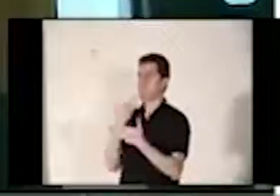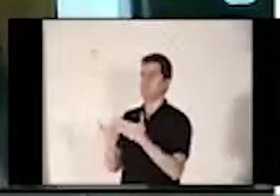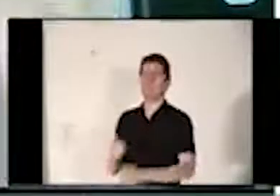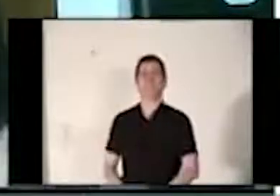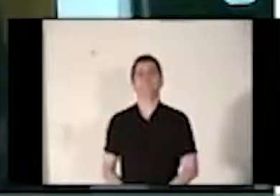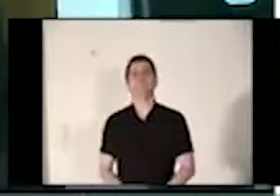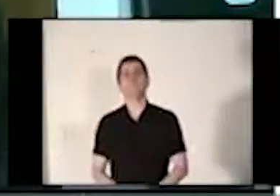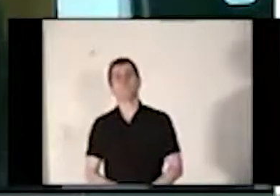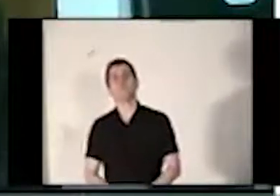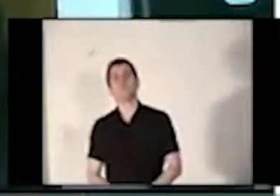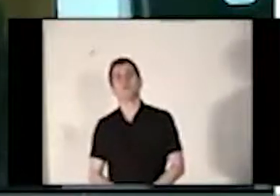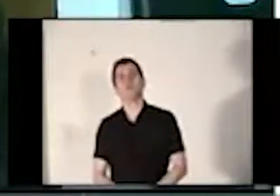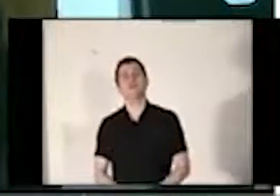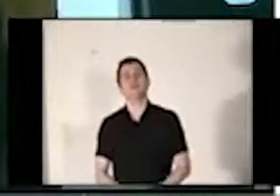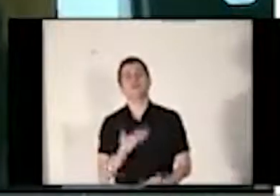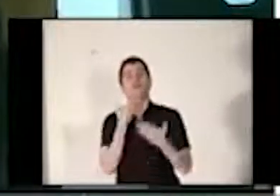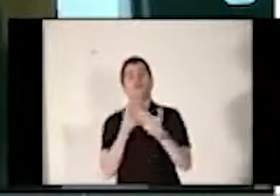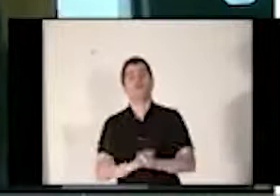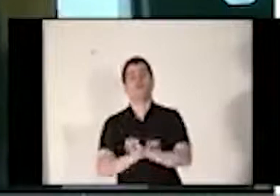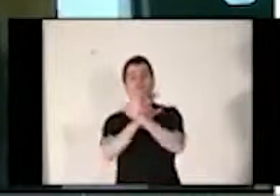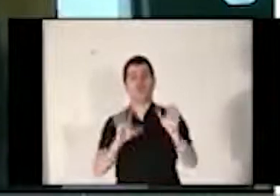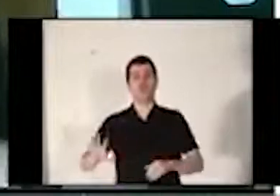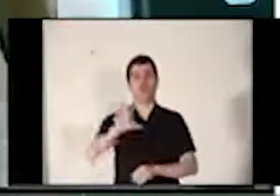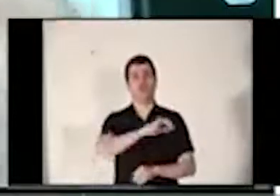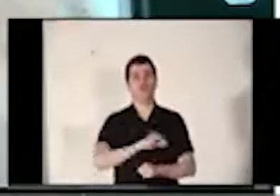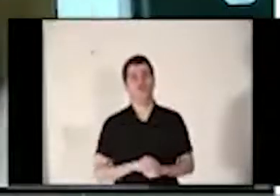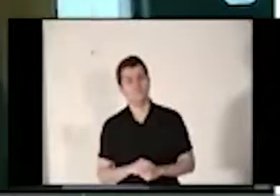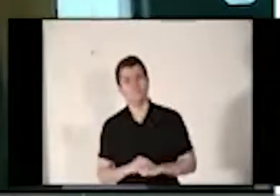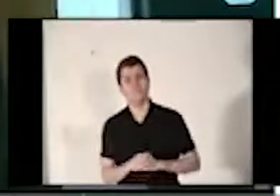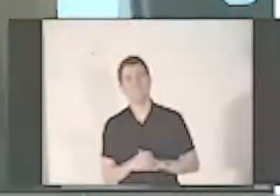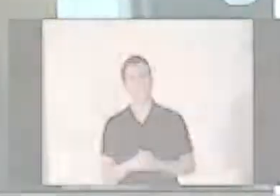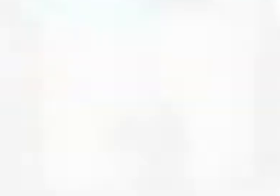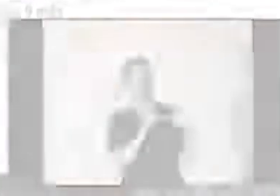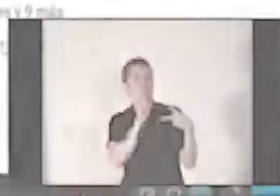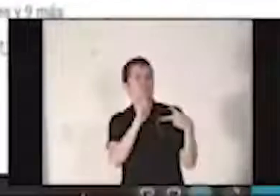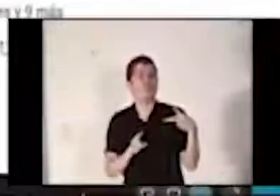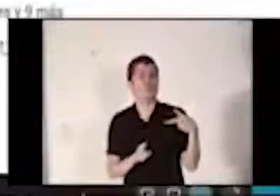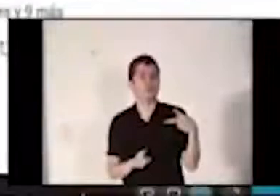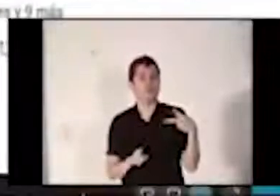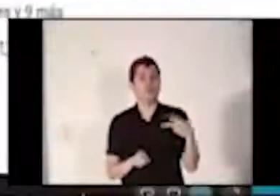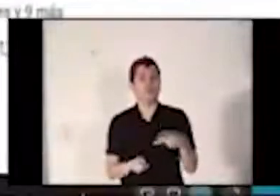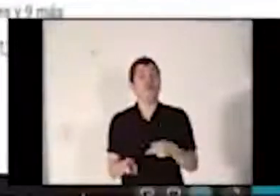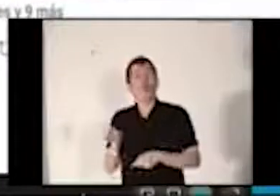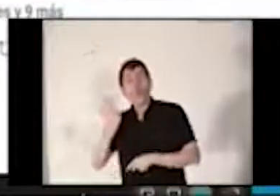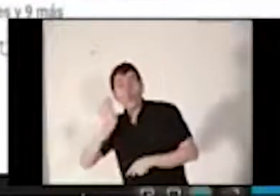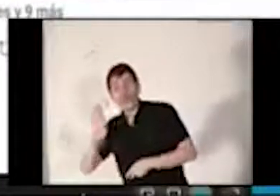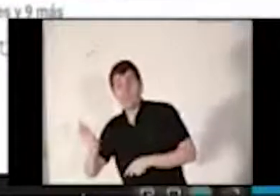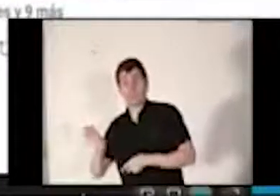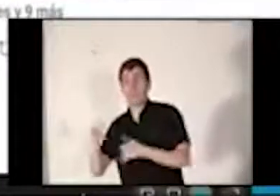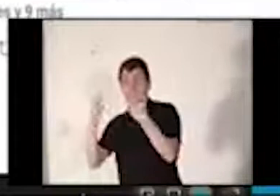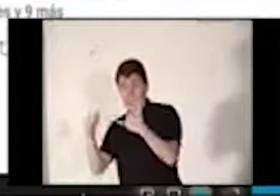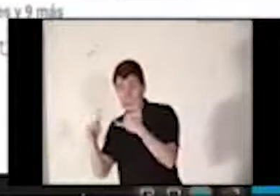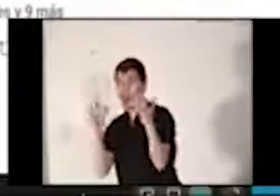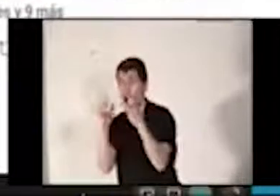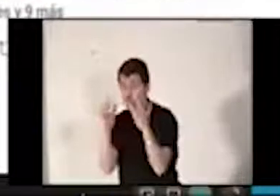El concejal Rubén Darío Correa, citó a debate de control político a la Secretaría de Planeación y de Desarrollo Social Comunitario.